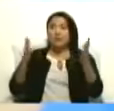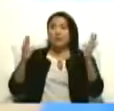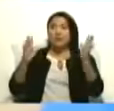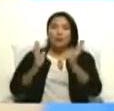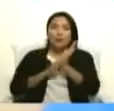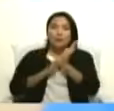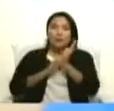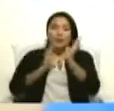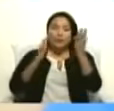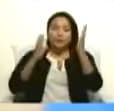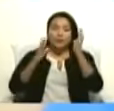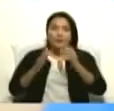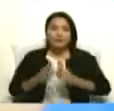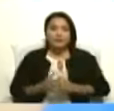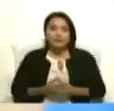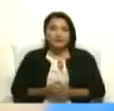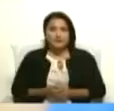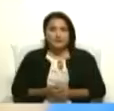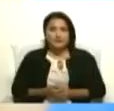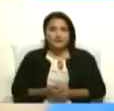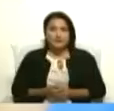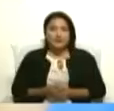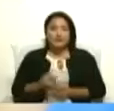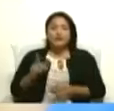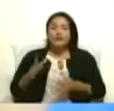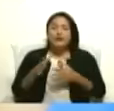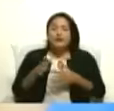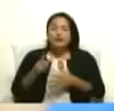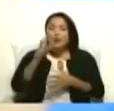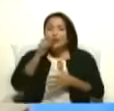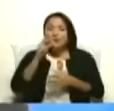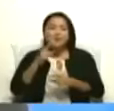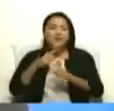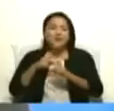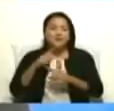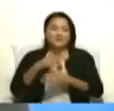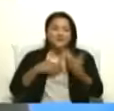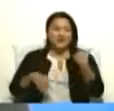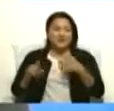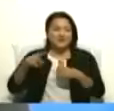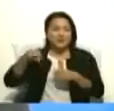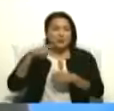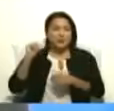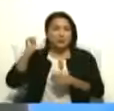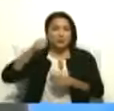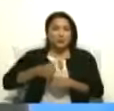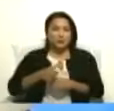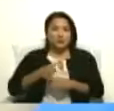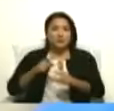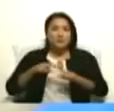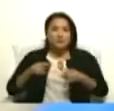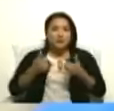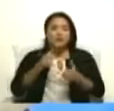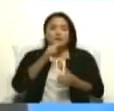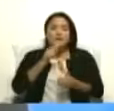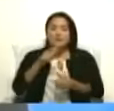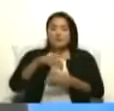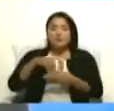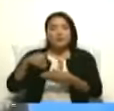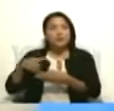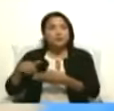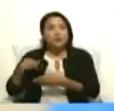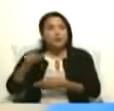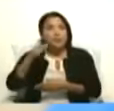luc inchi ganó Pérez ganó Luis Herrera pero ahora vota el pueblo para